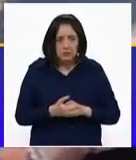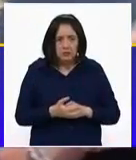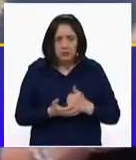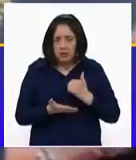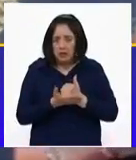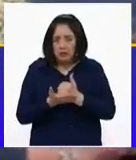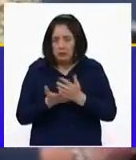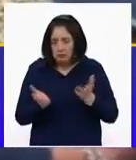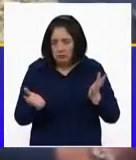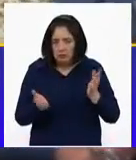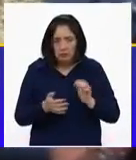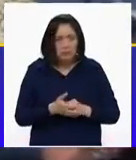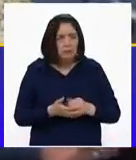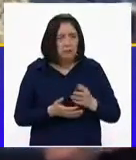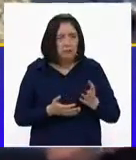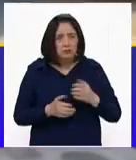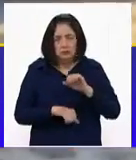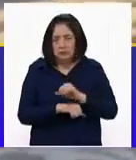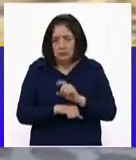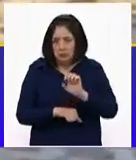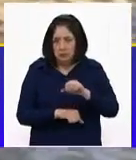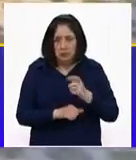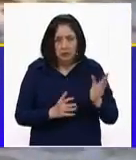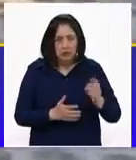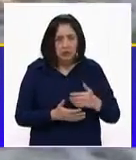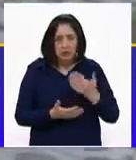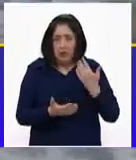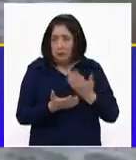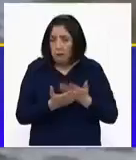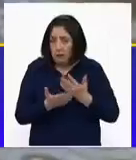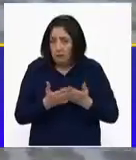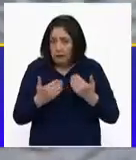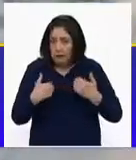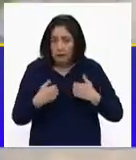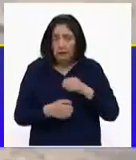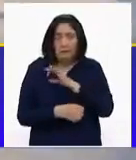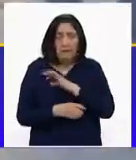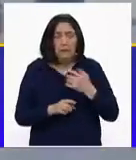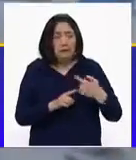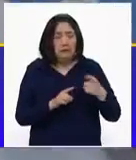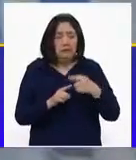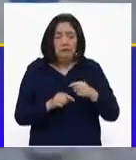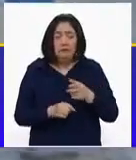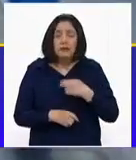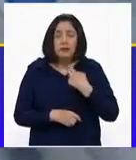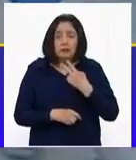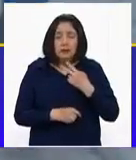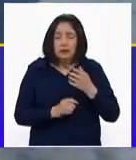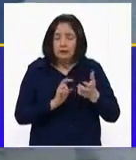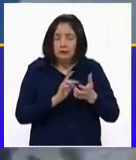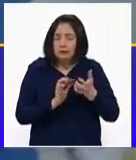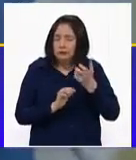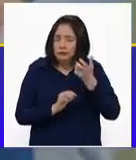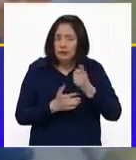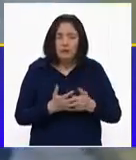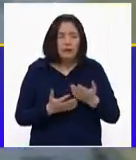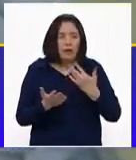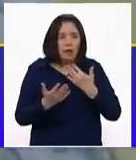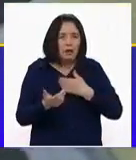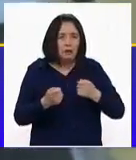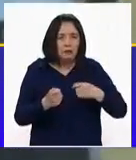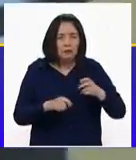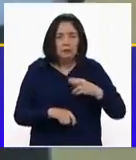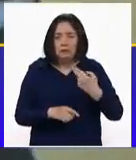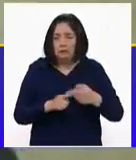de colaborar con intervención. Parte de las pruebas que tiene la fiscalía son diferentes audios y conversaciones del gobernador con